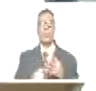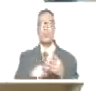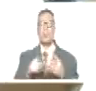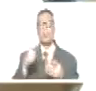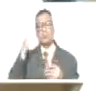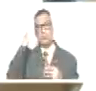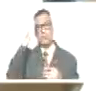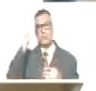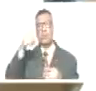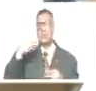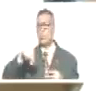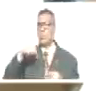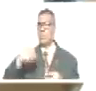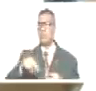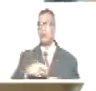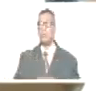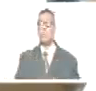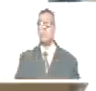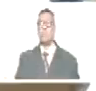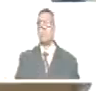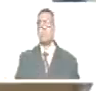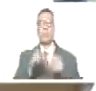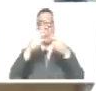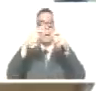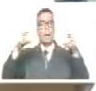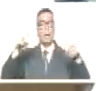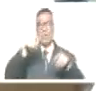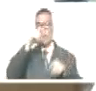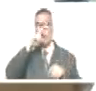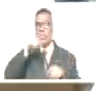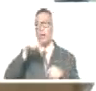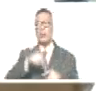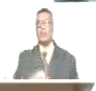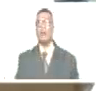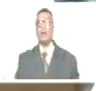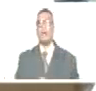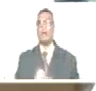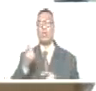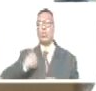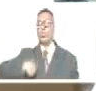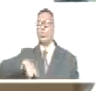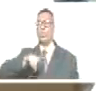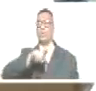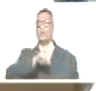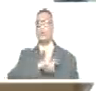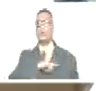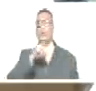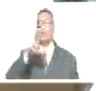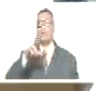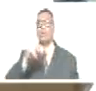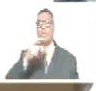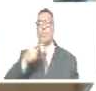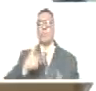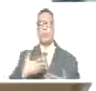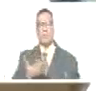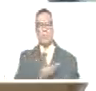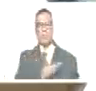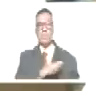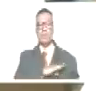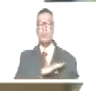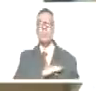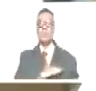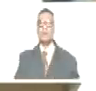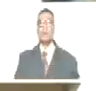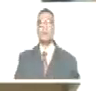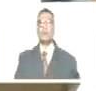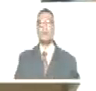normal. El lema de este año es con nosotros, no para nosotros. Se trata de